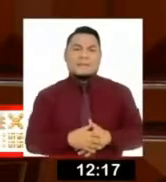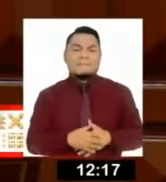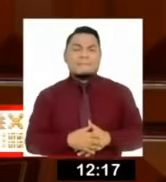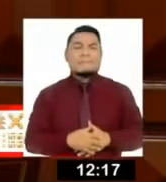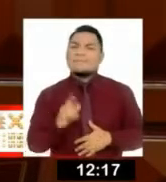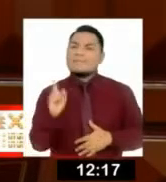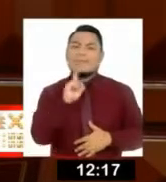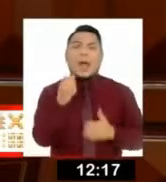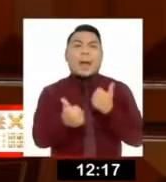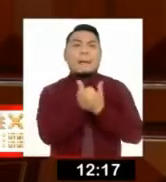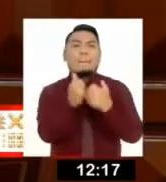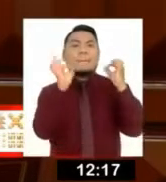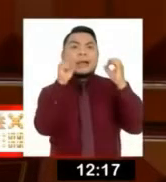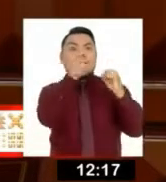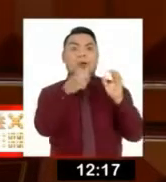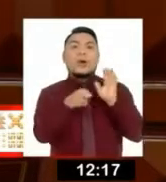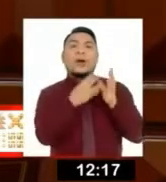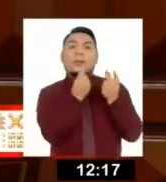no lo es.